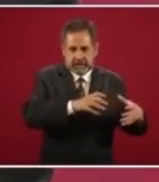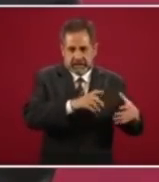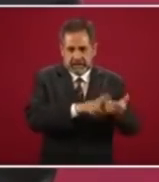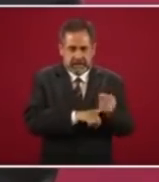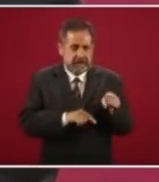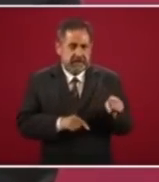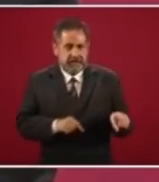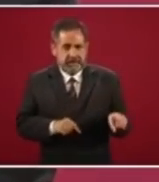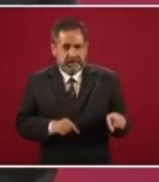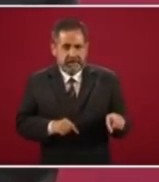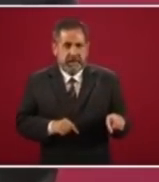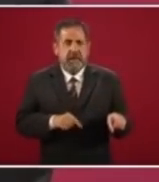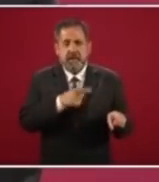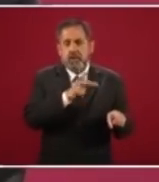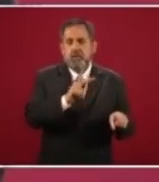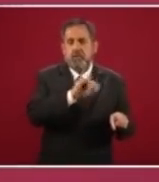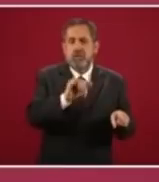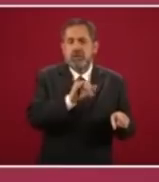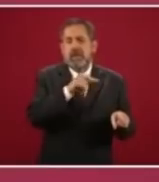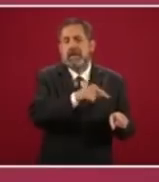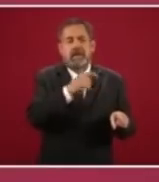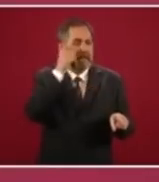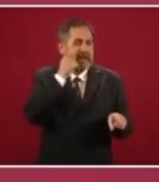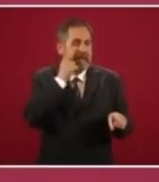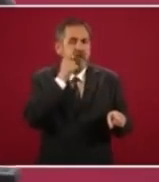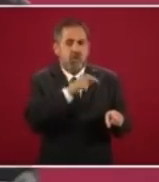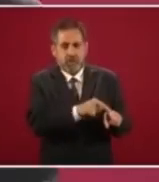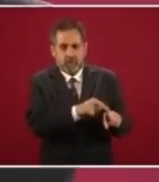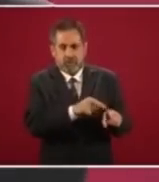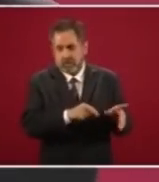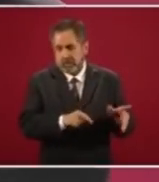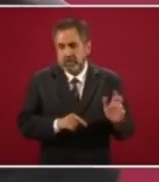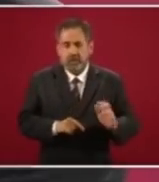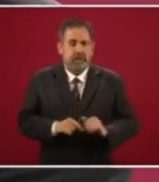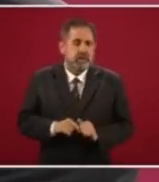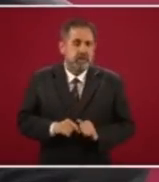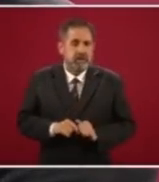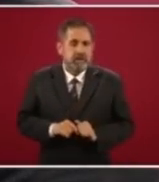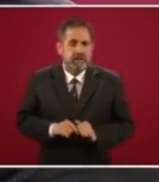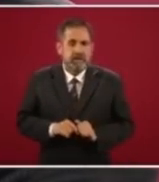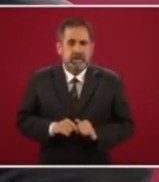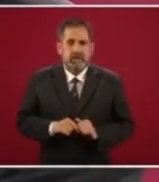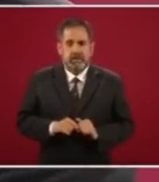del Poder Judicial, son